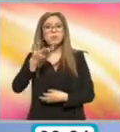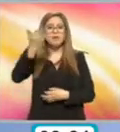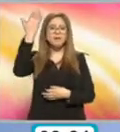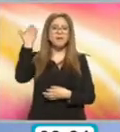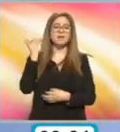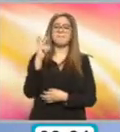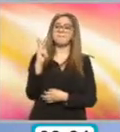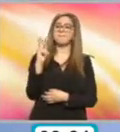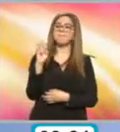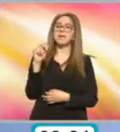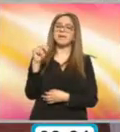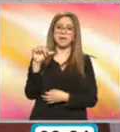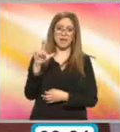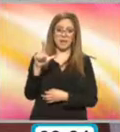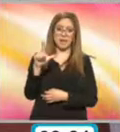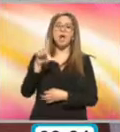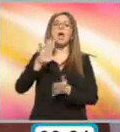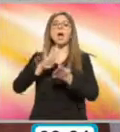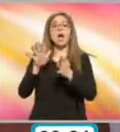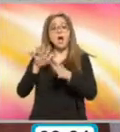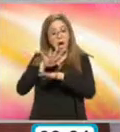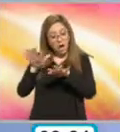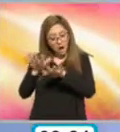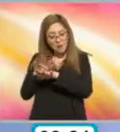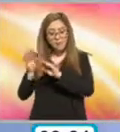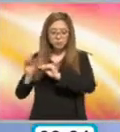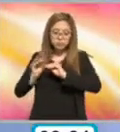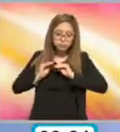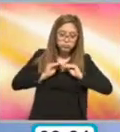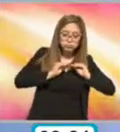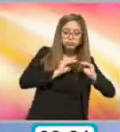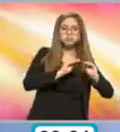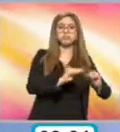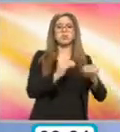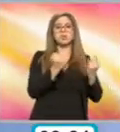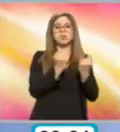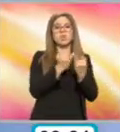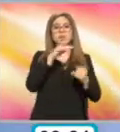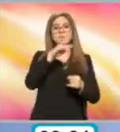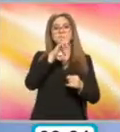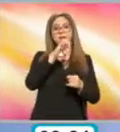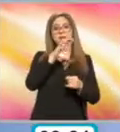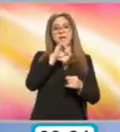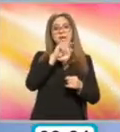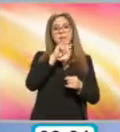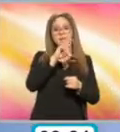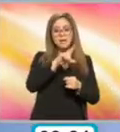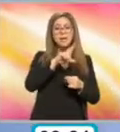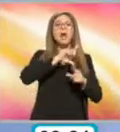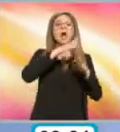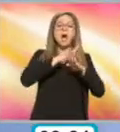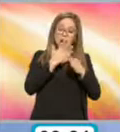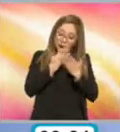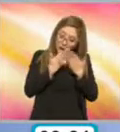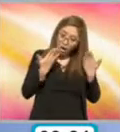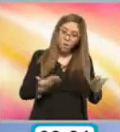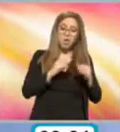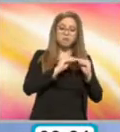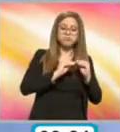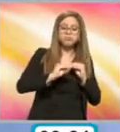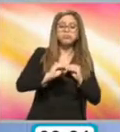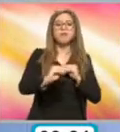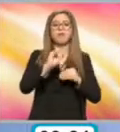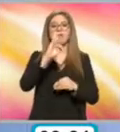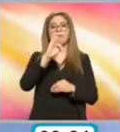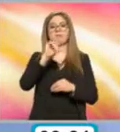penal, ahora se ha ido permeando a las nuevas materias mercantiles, ahora la materia familiar, y aprovechando esa flexibilidad,